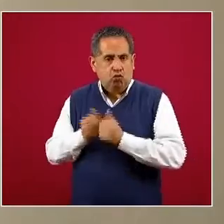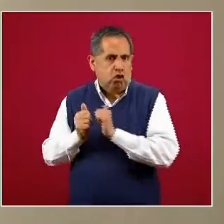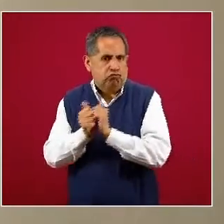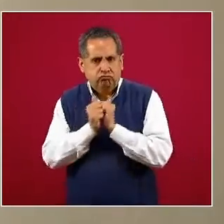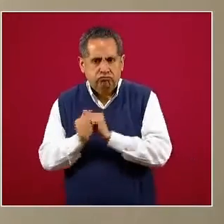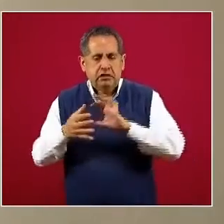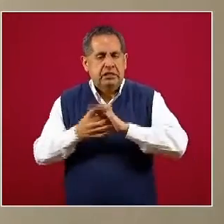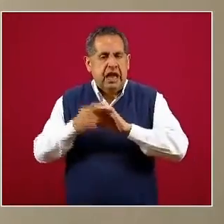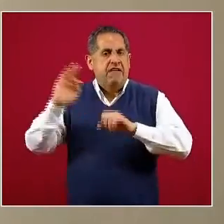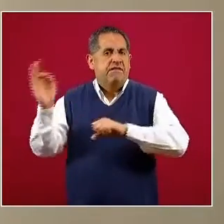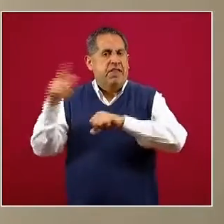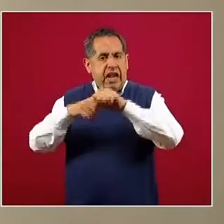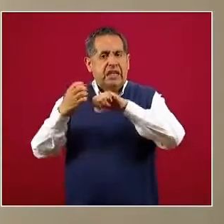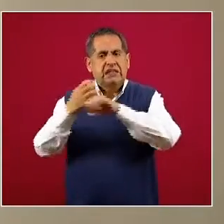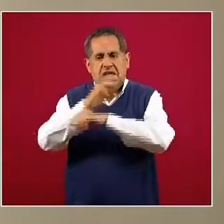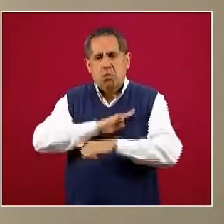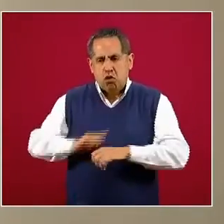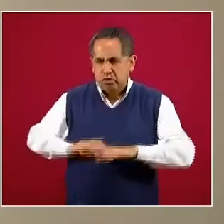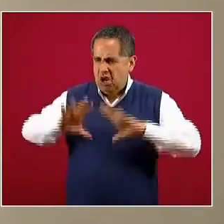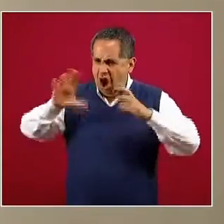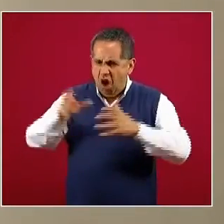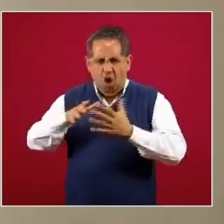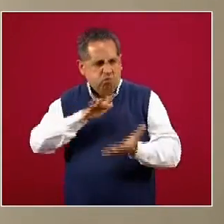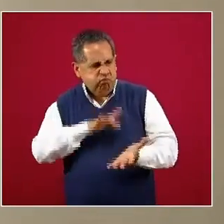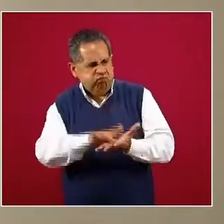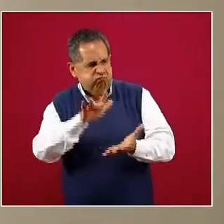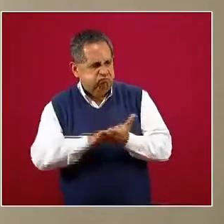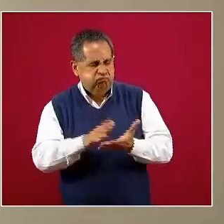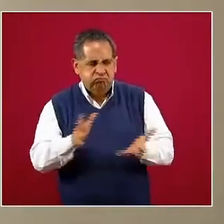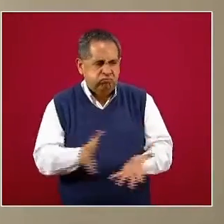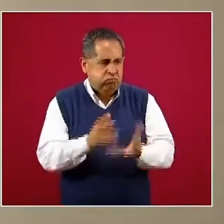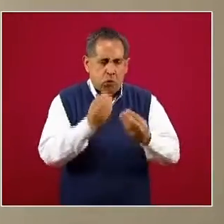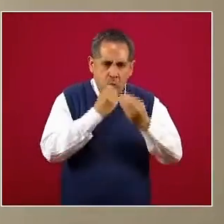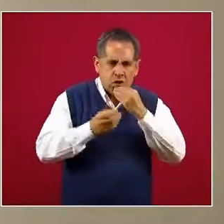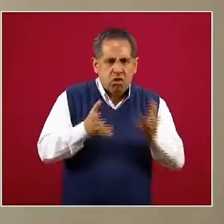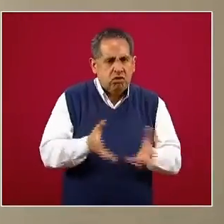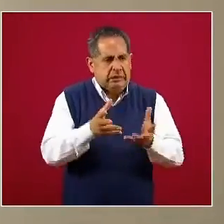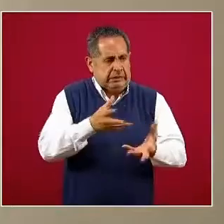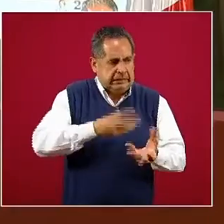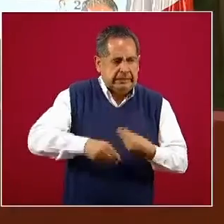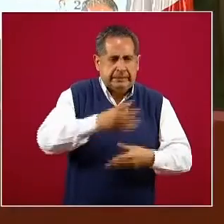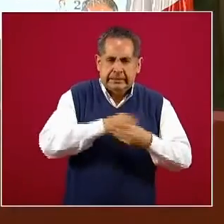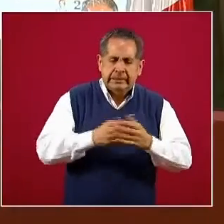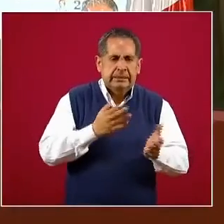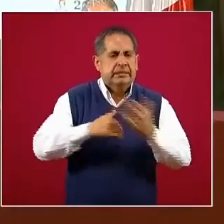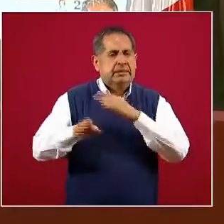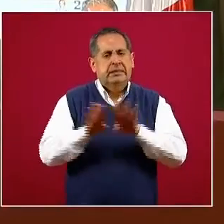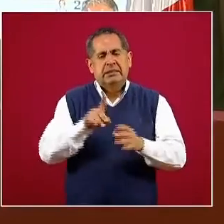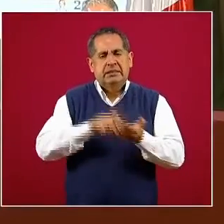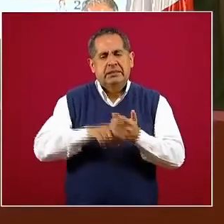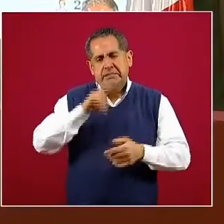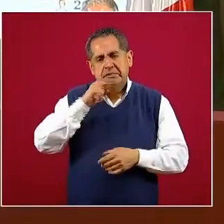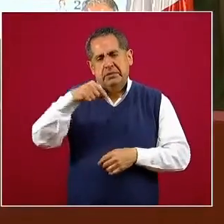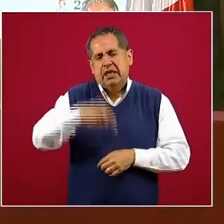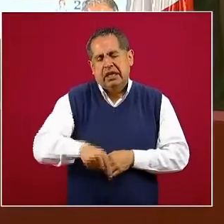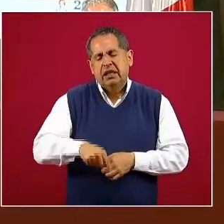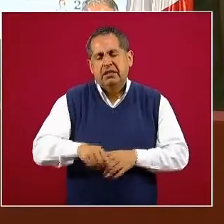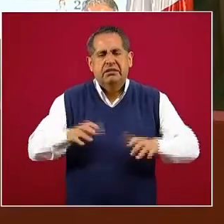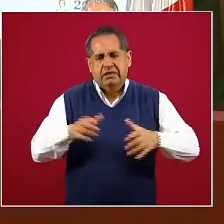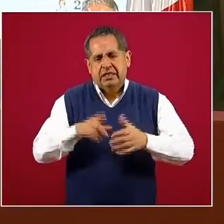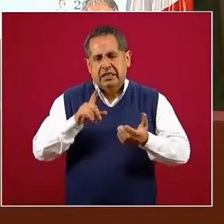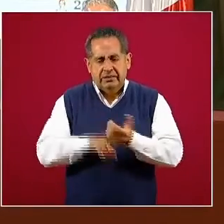República para fortalecer la acción del sistema público de salud. Y en particular, cómo en el Estado de